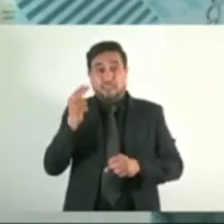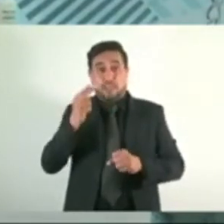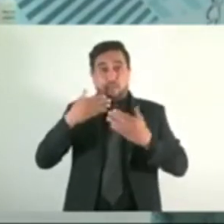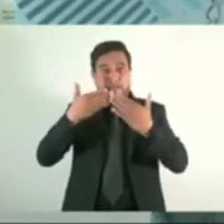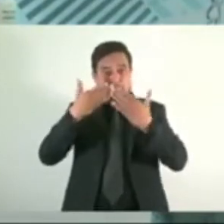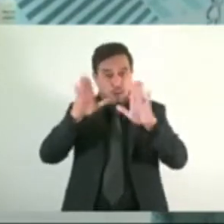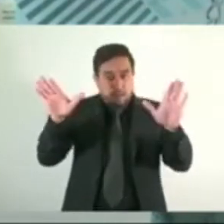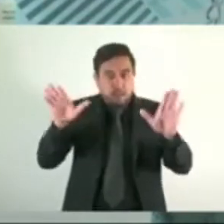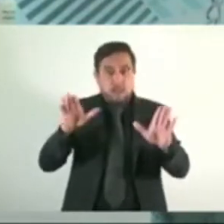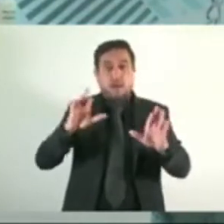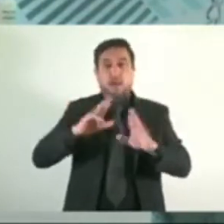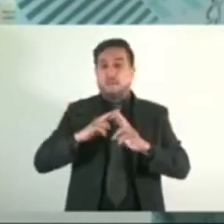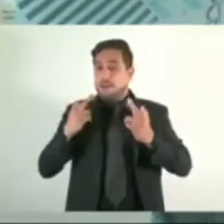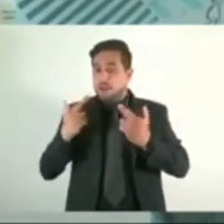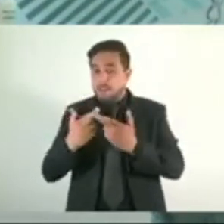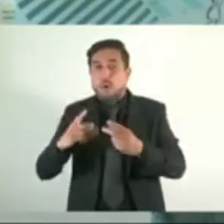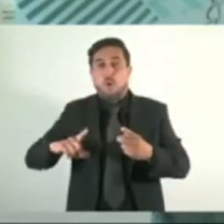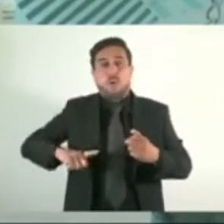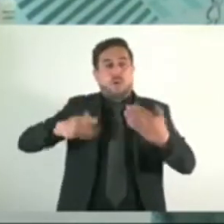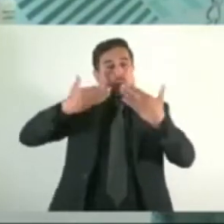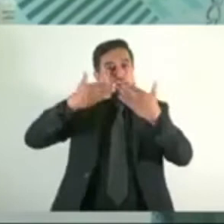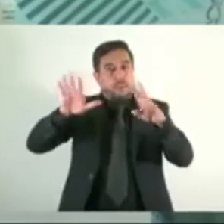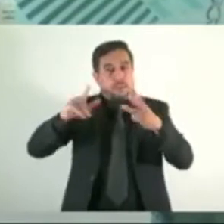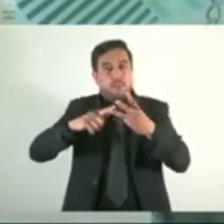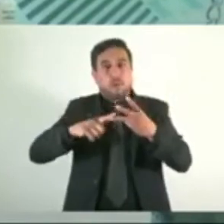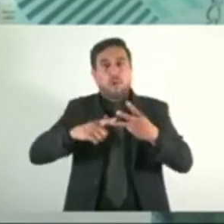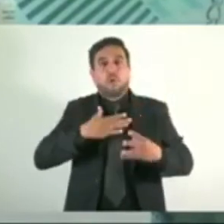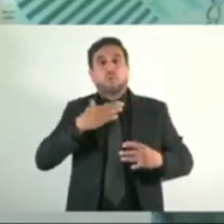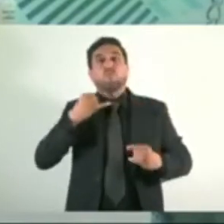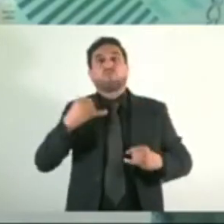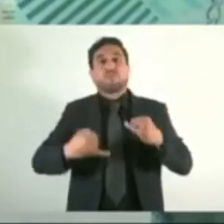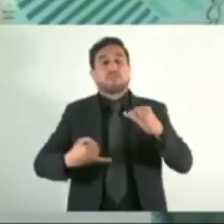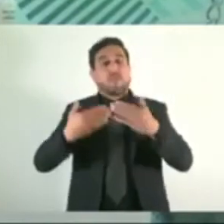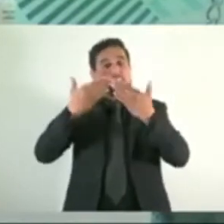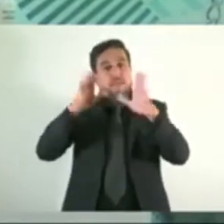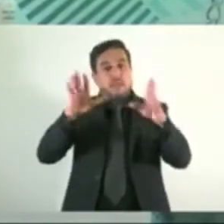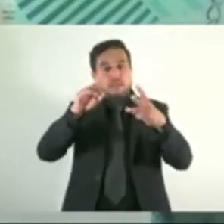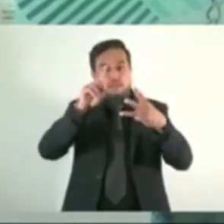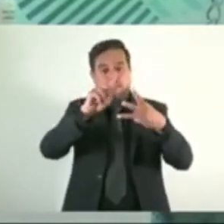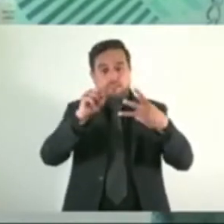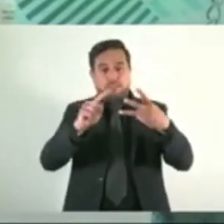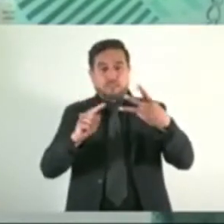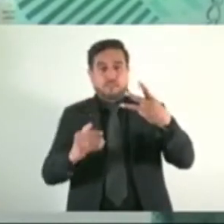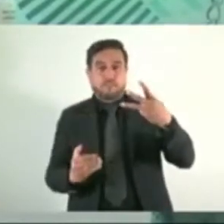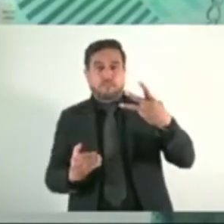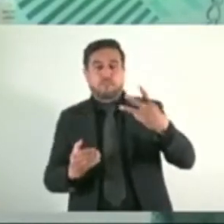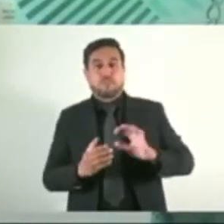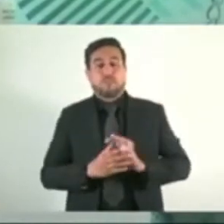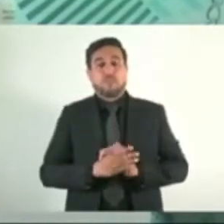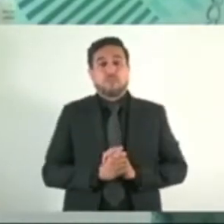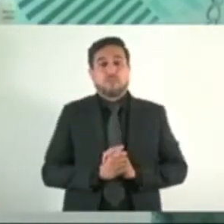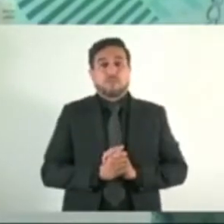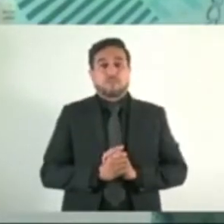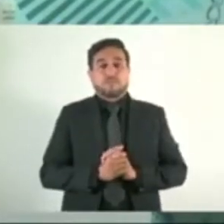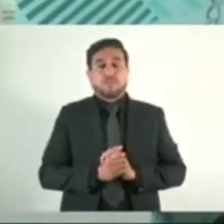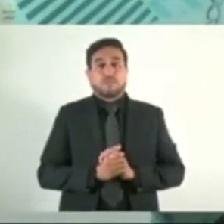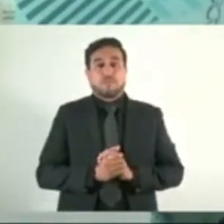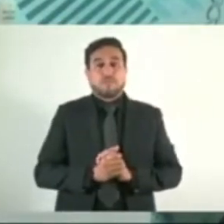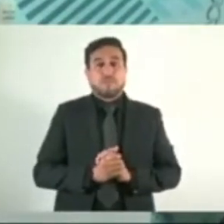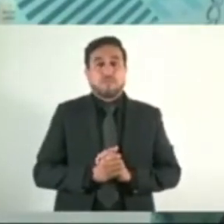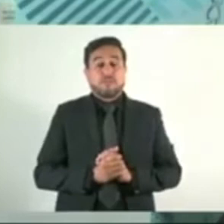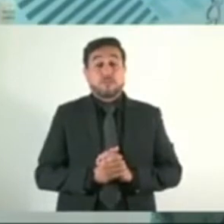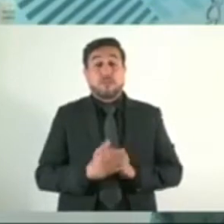abierto, Gobierno abierto y Justicia abierta, respectivamente, están orientados a garantizar